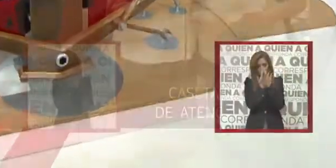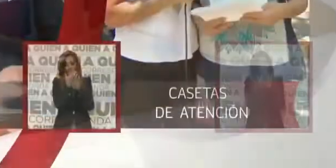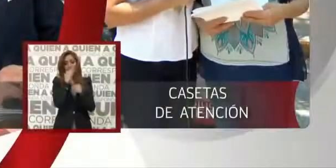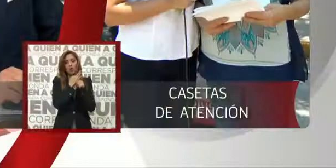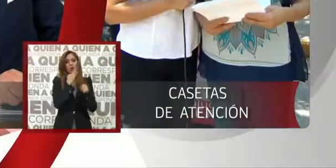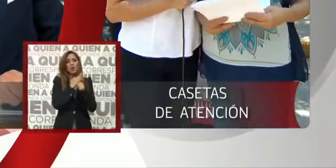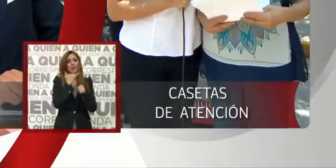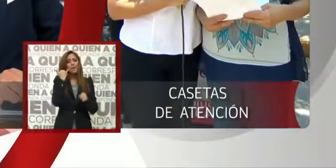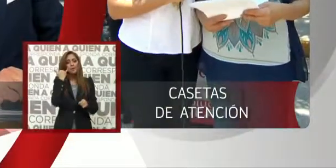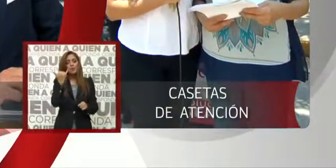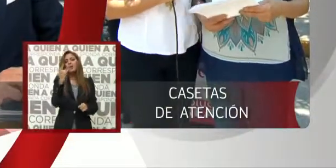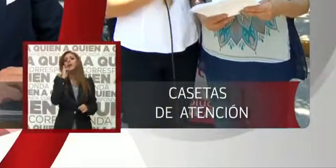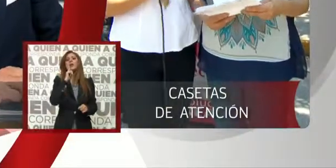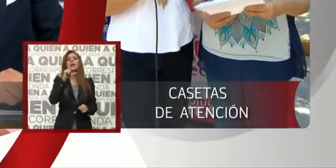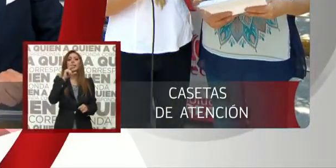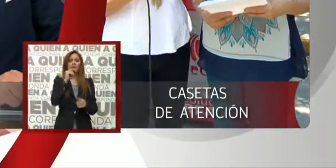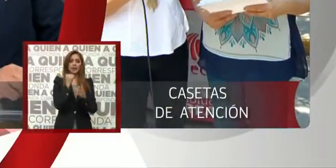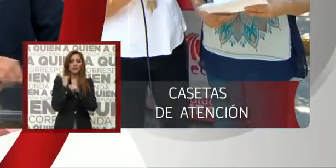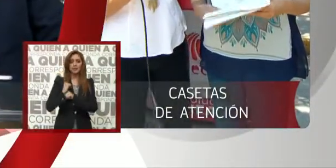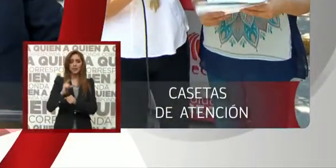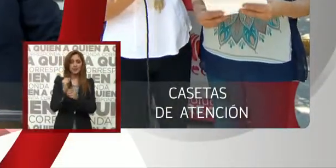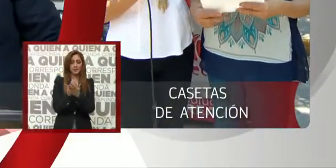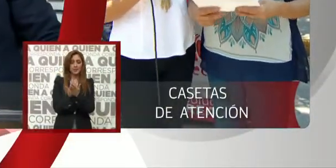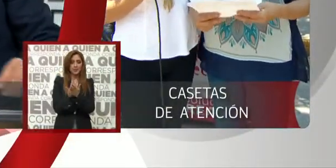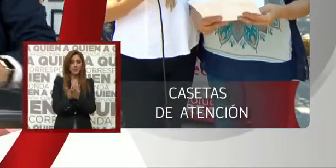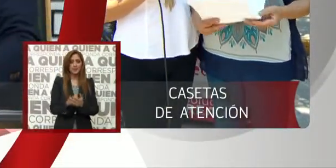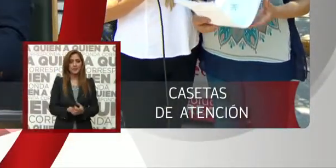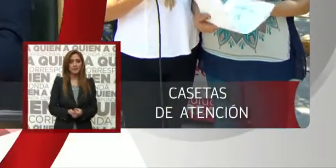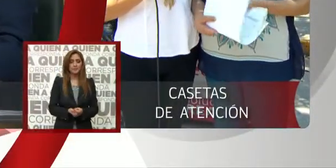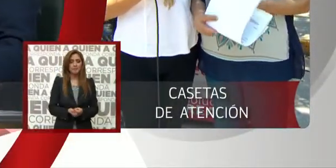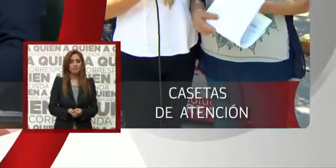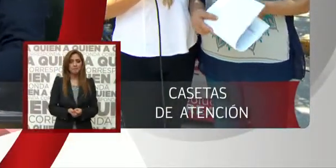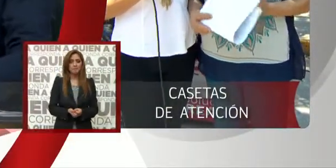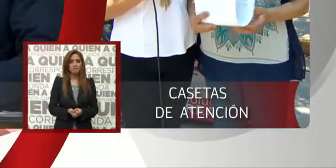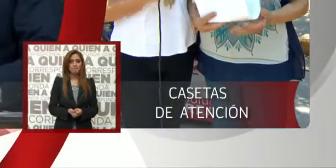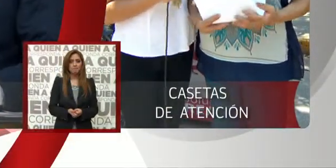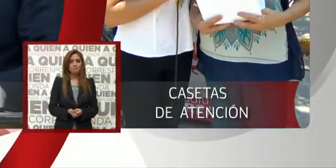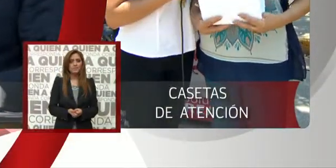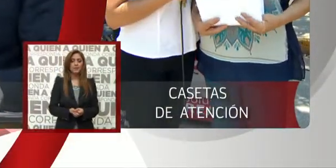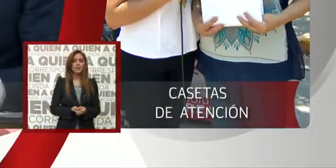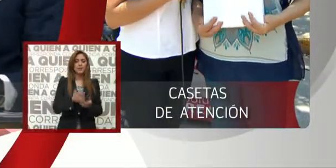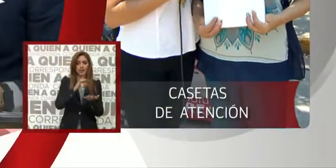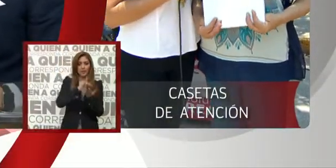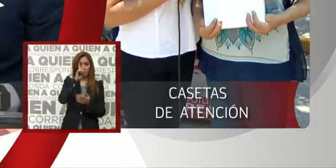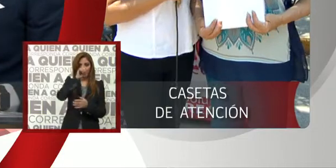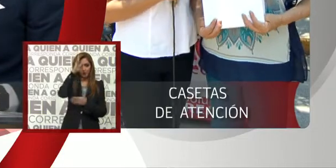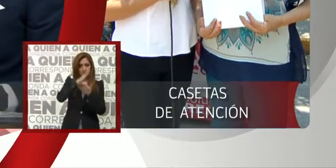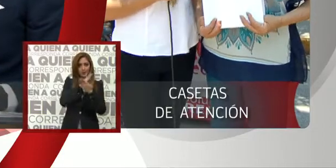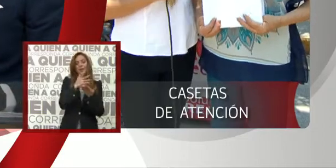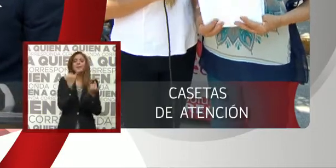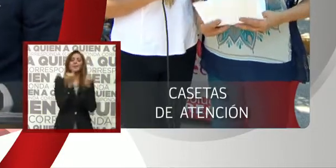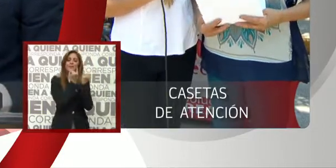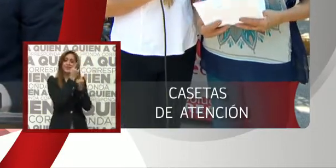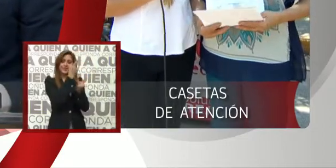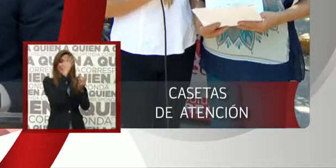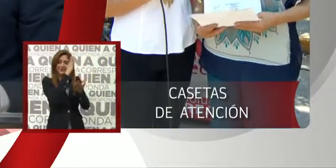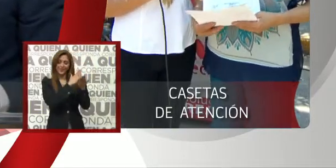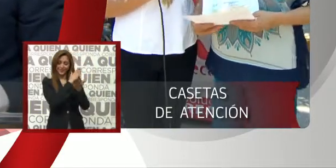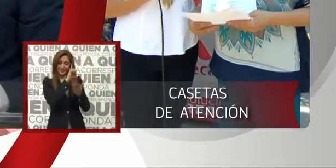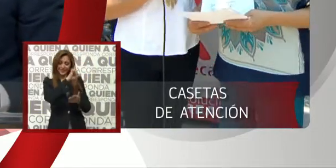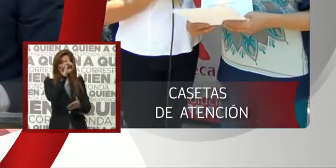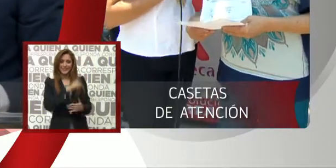unas llamaditas, Lina, te encargo. Claro que sí, señor, estamos al pendiente. Gracias, muy amable. Dios me lo bendiga, muchas gracias. Igualmente, chaparrita, gracias. Muchas